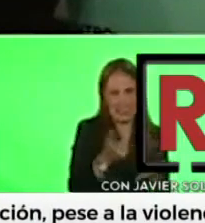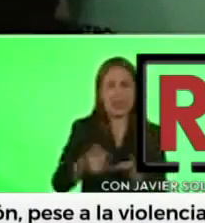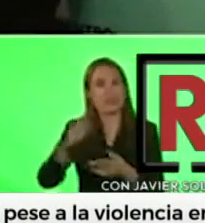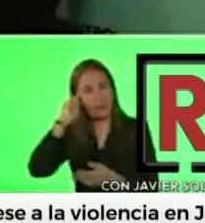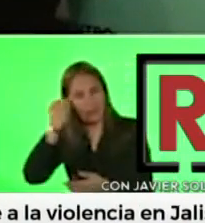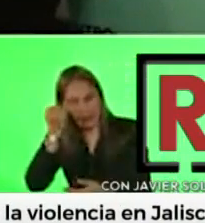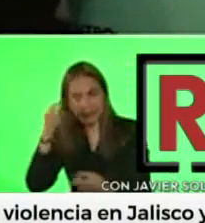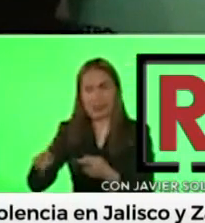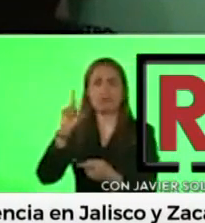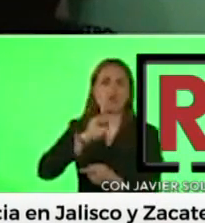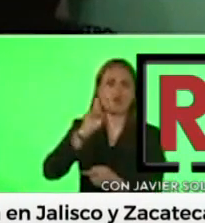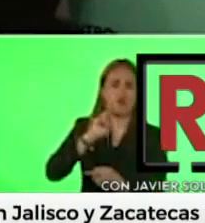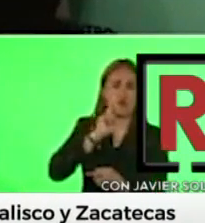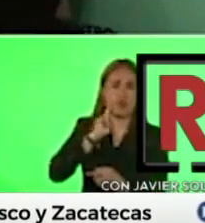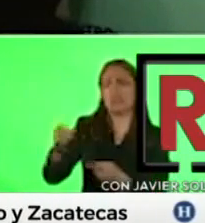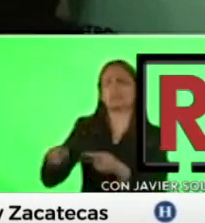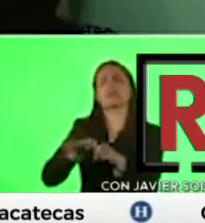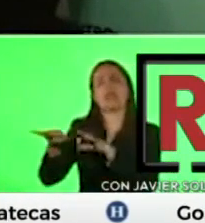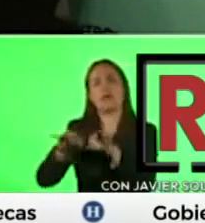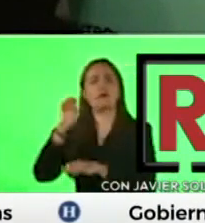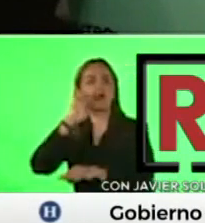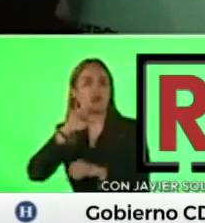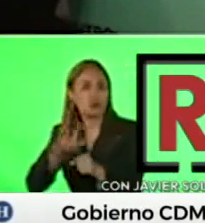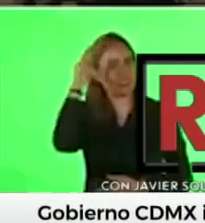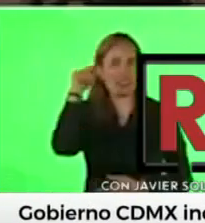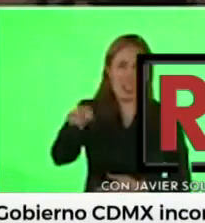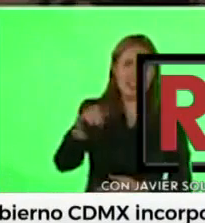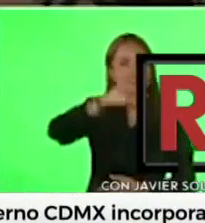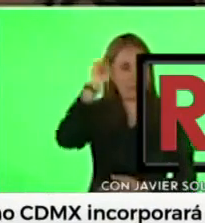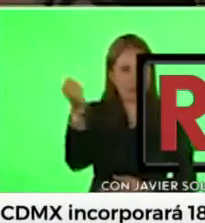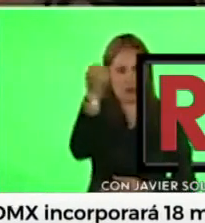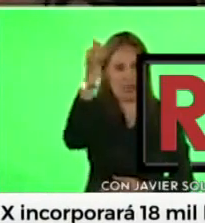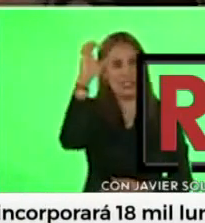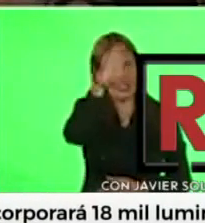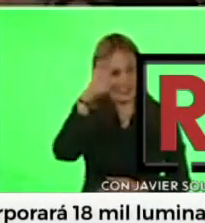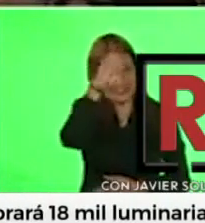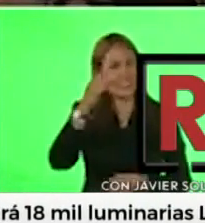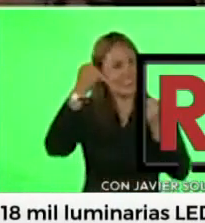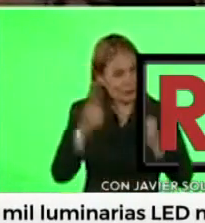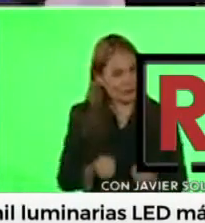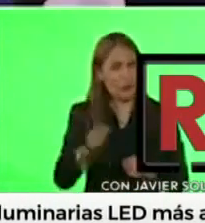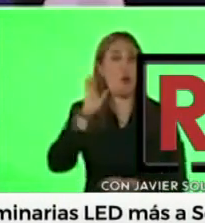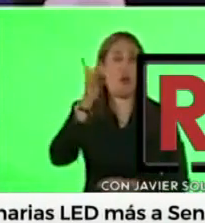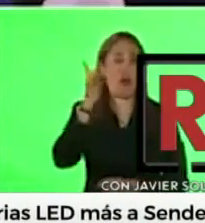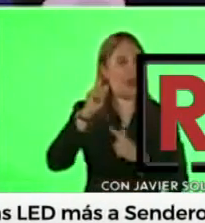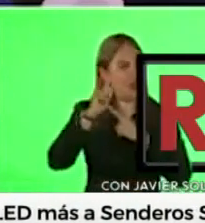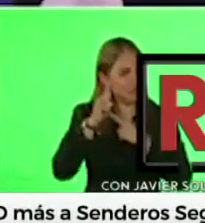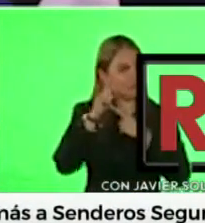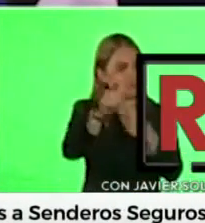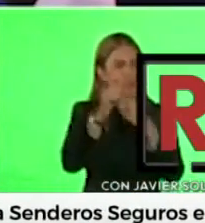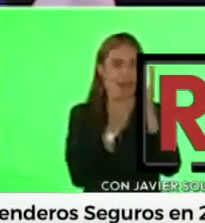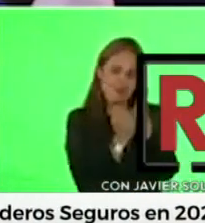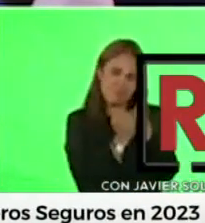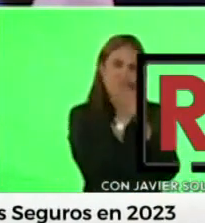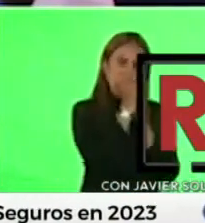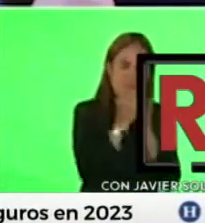gente joven que algunos las y los conozco, muy metidos en sus temas, ¿no? Y que a veces pues, no tienen las